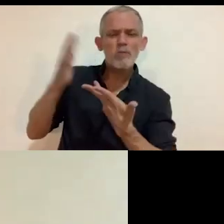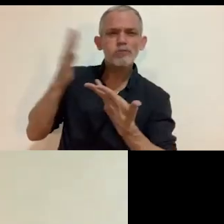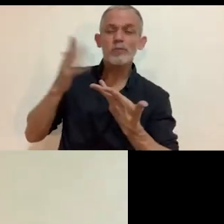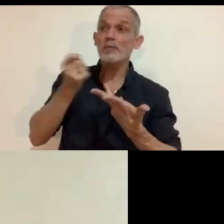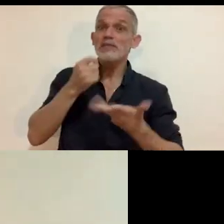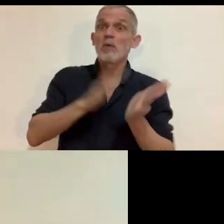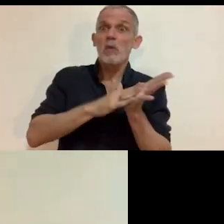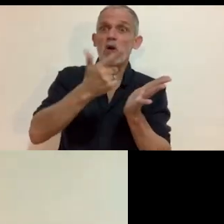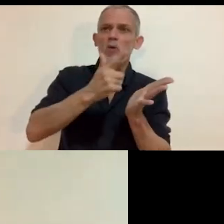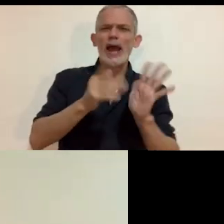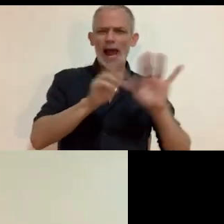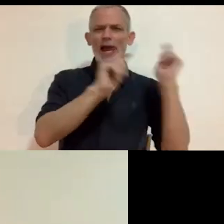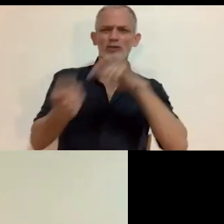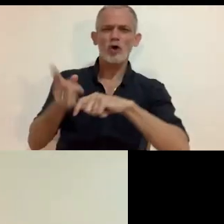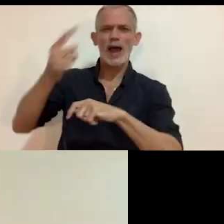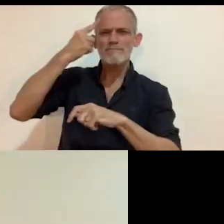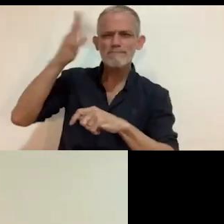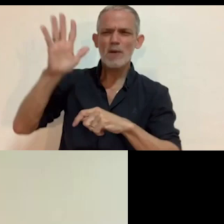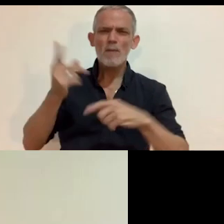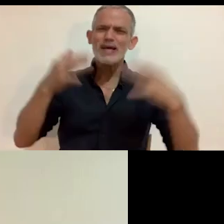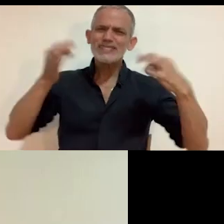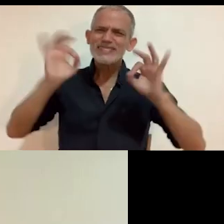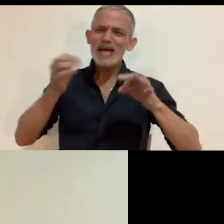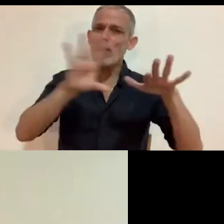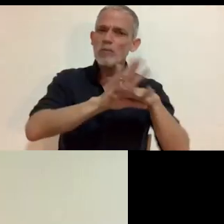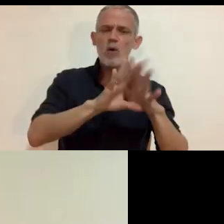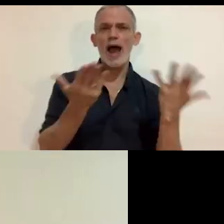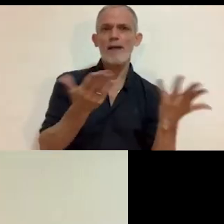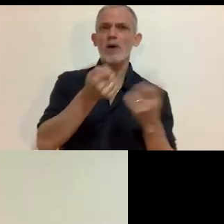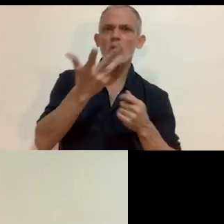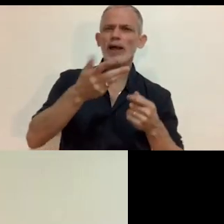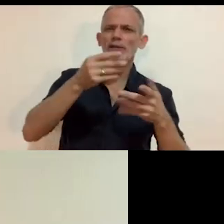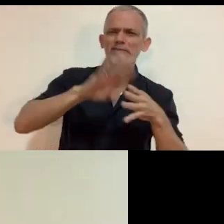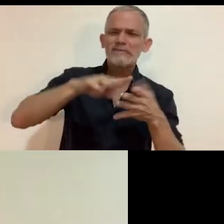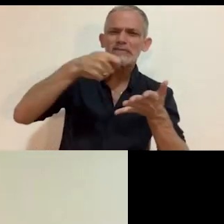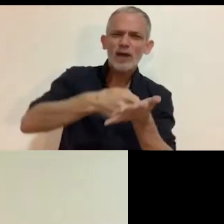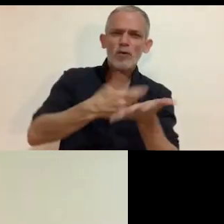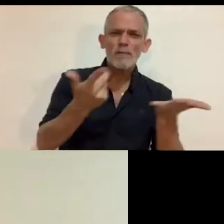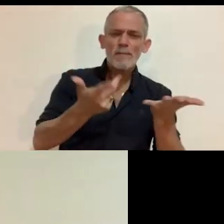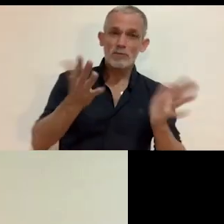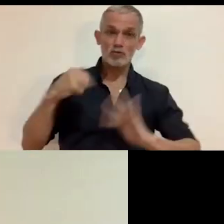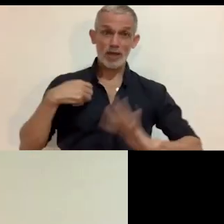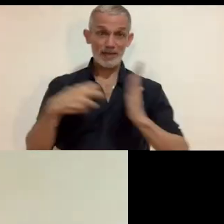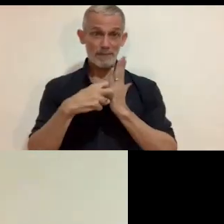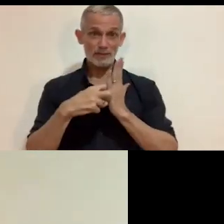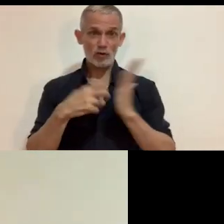con precisión la cuantía de la obligación tributaria. Soy inspectora y suelo tener ciertos inconvenientes con